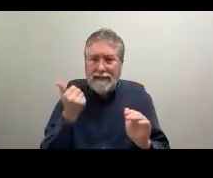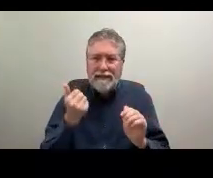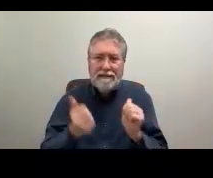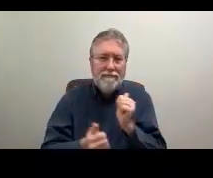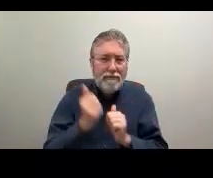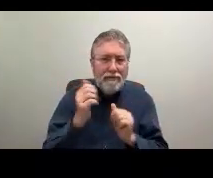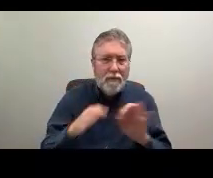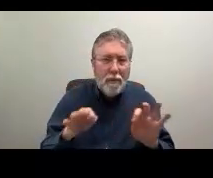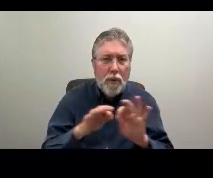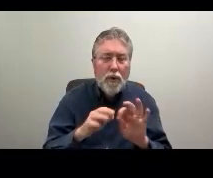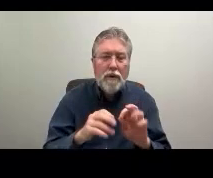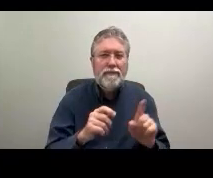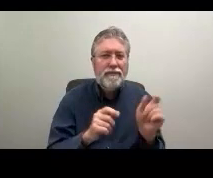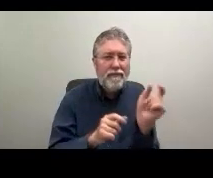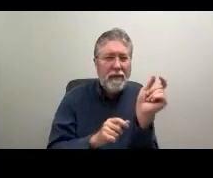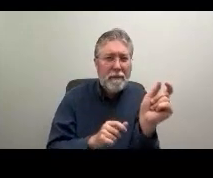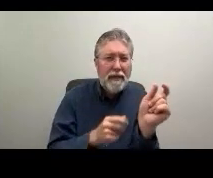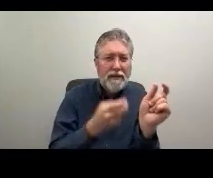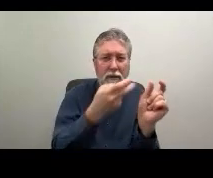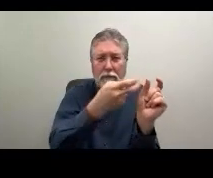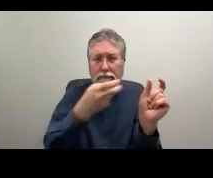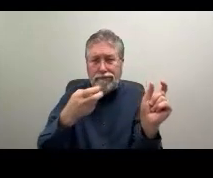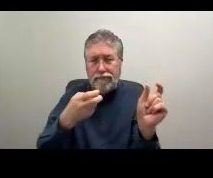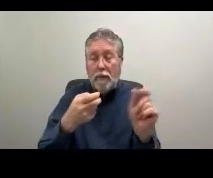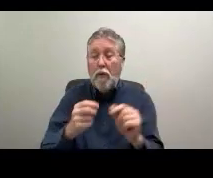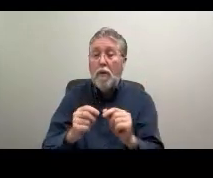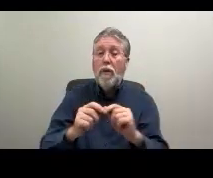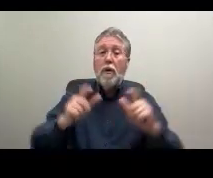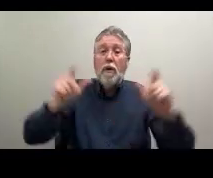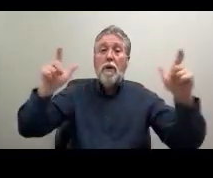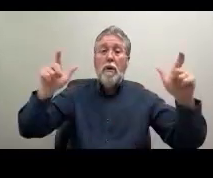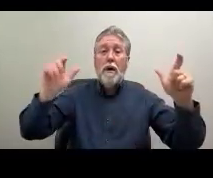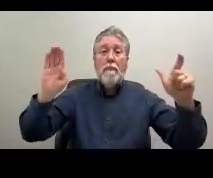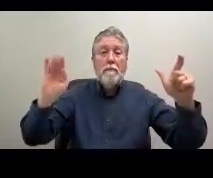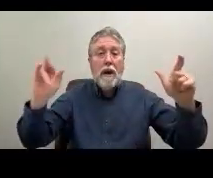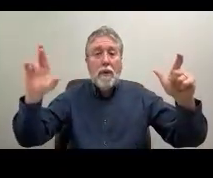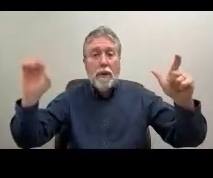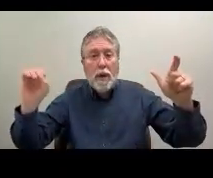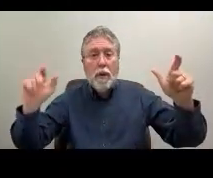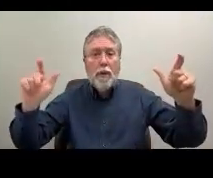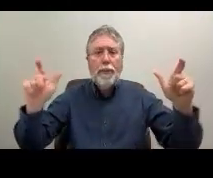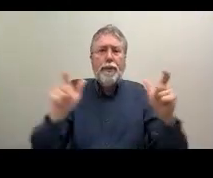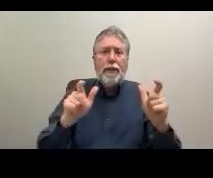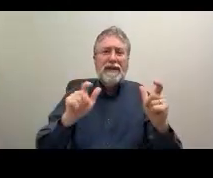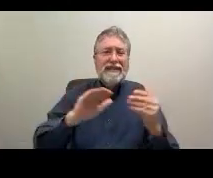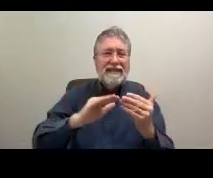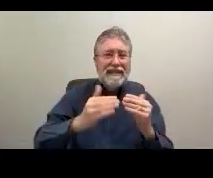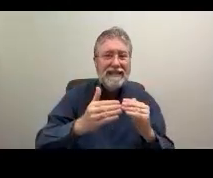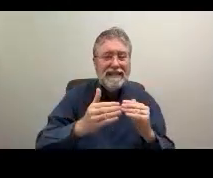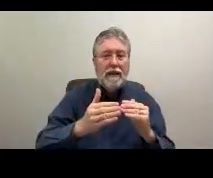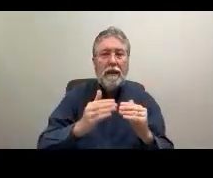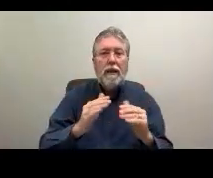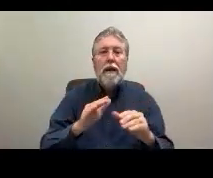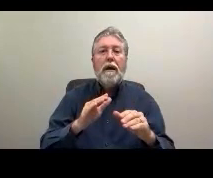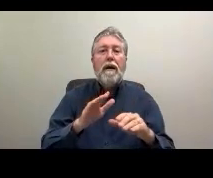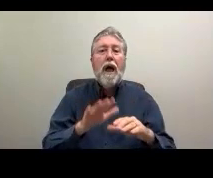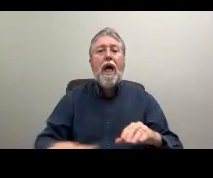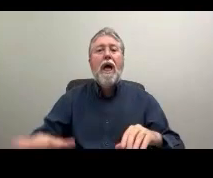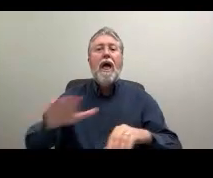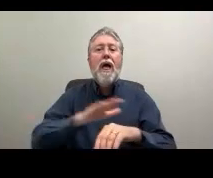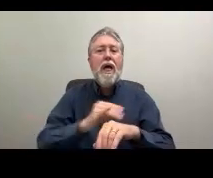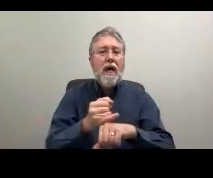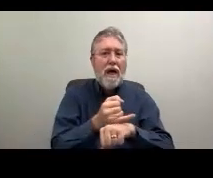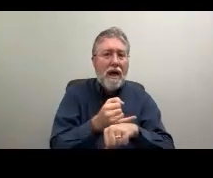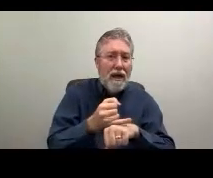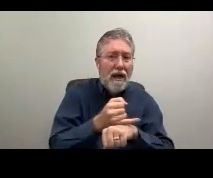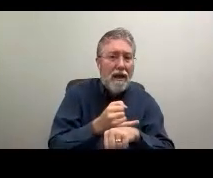de los píxeles o de los barrios, municipios? ¿O compararlos con las métricas de toda la isla? ¿O comparar